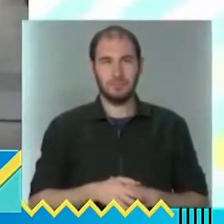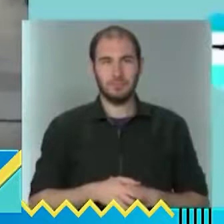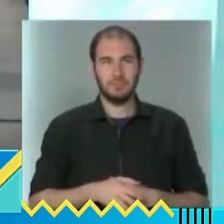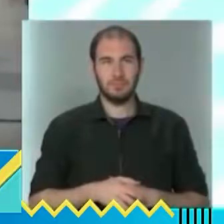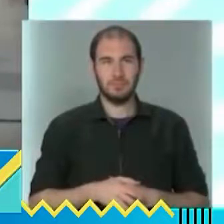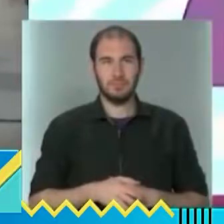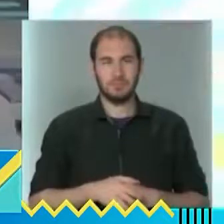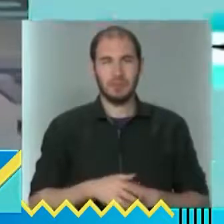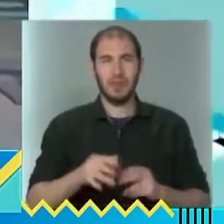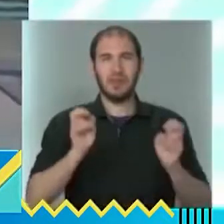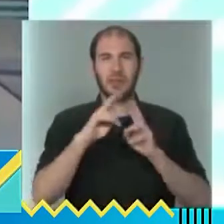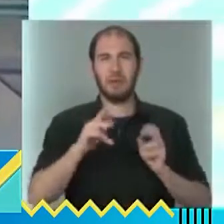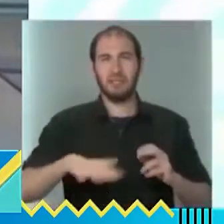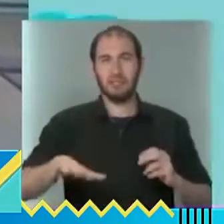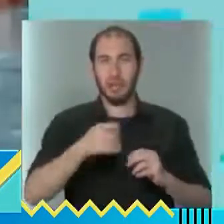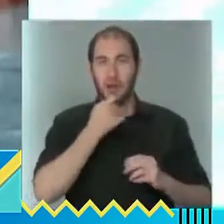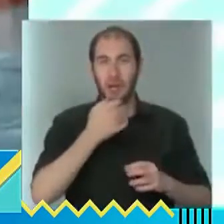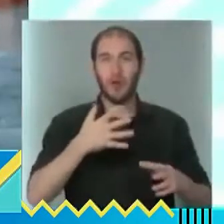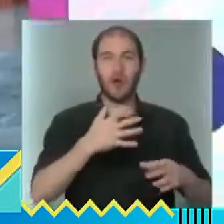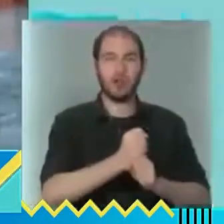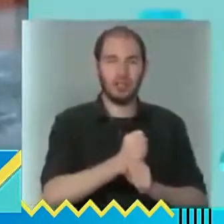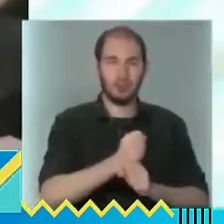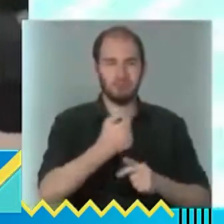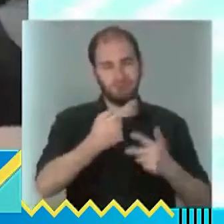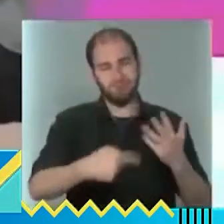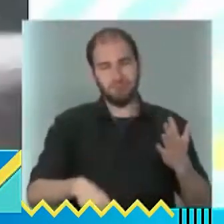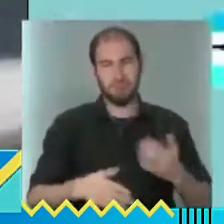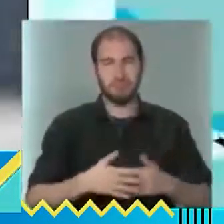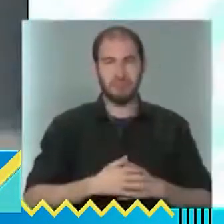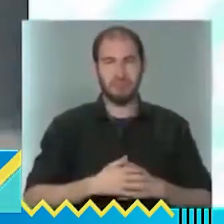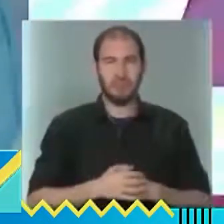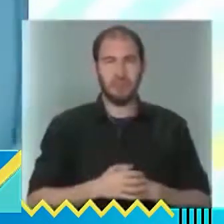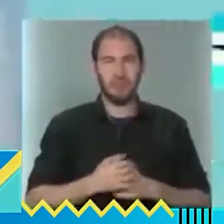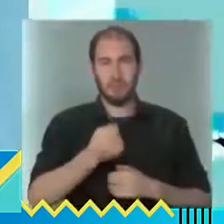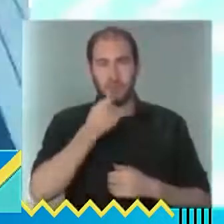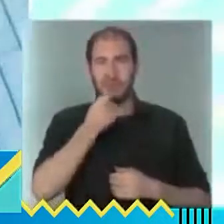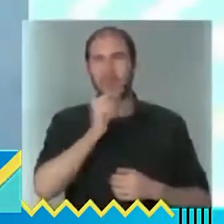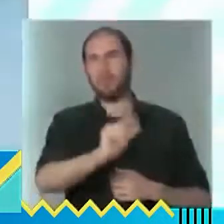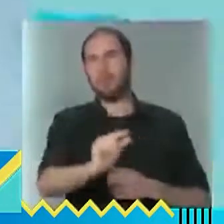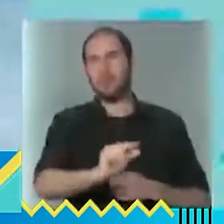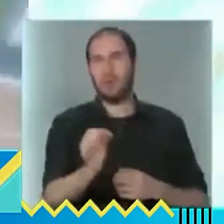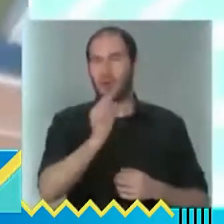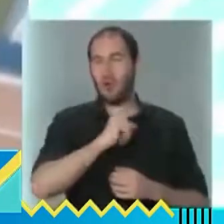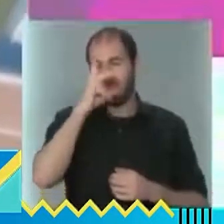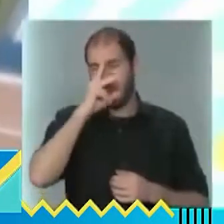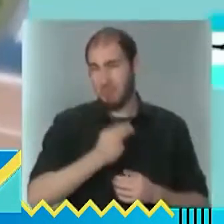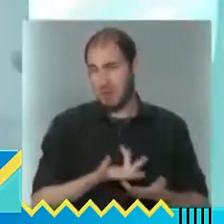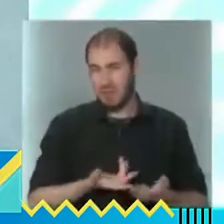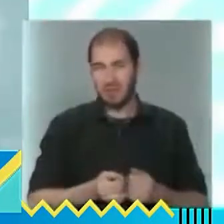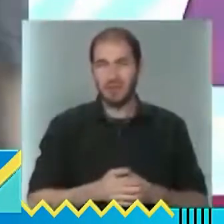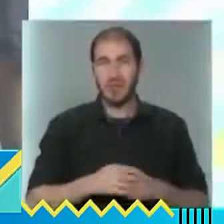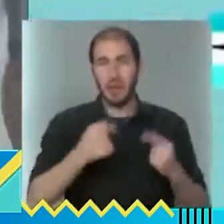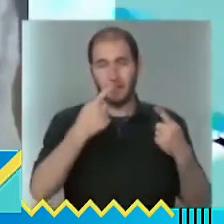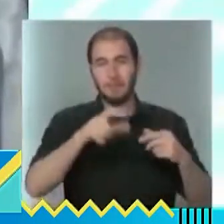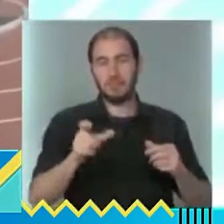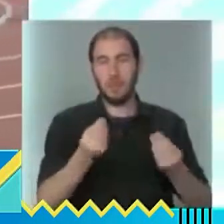la parte social, por ejemplo, en los colectivos, ¿viste? Todas esas cositas son que vos la ves mínima o que no te das cuenta. Y hay mucha